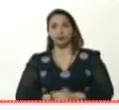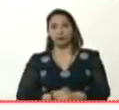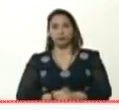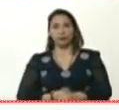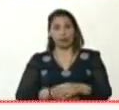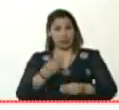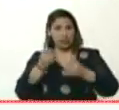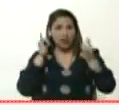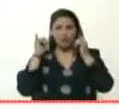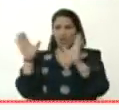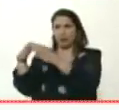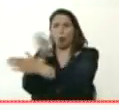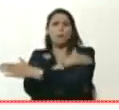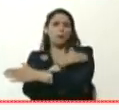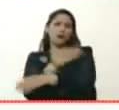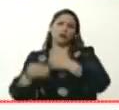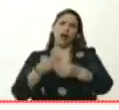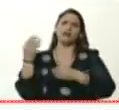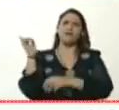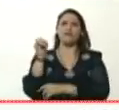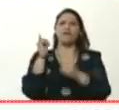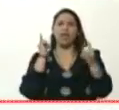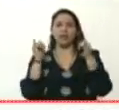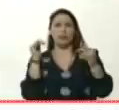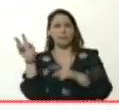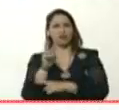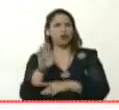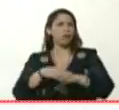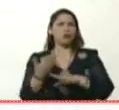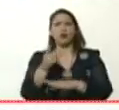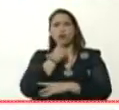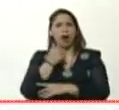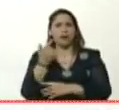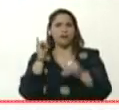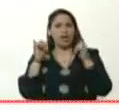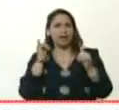Hicieron fiesta, ellos hacen fiesta en Venezuela. ¿Por qué no hacen fiesta